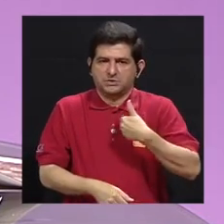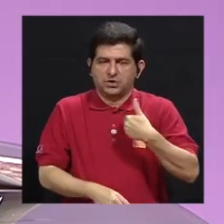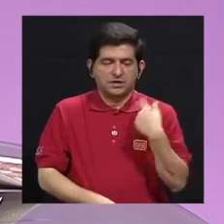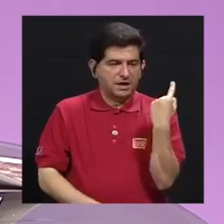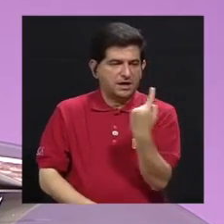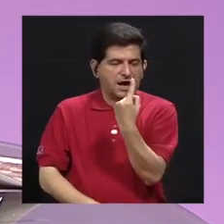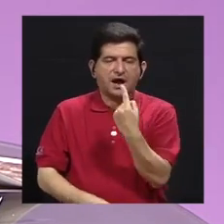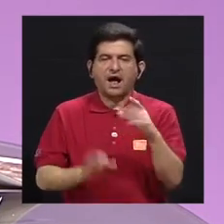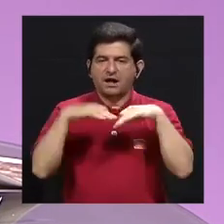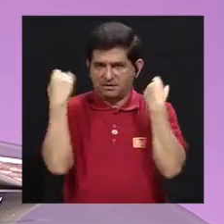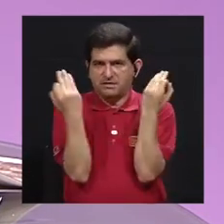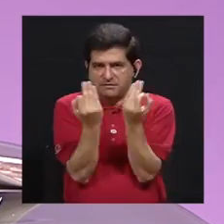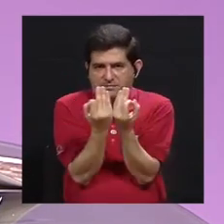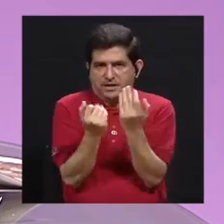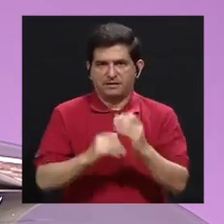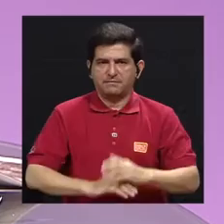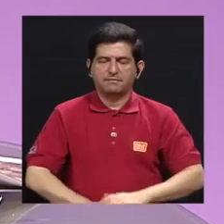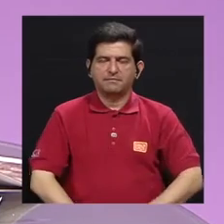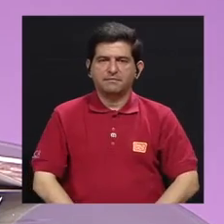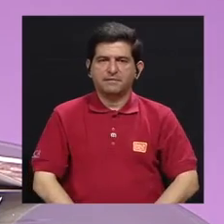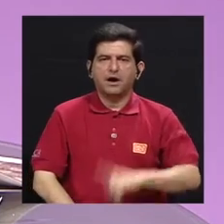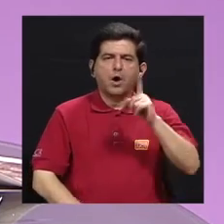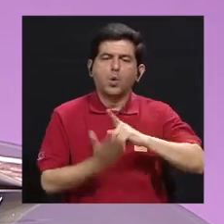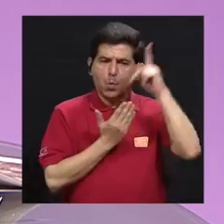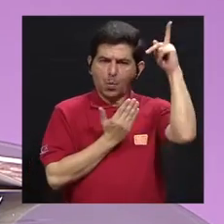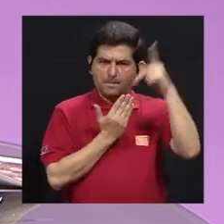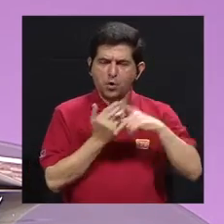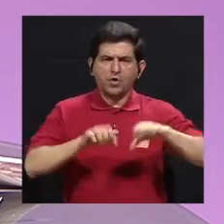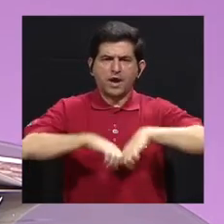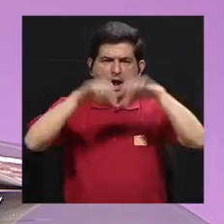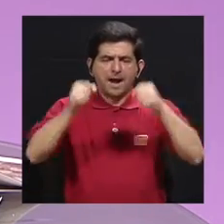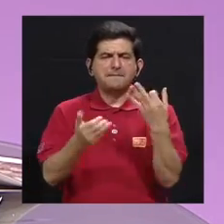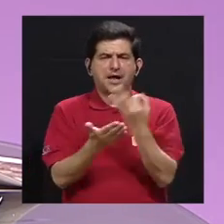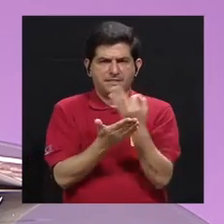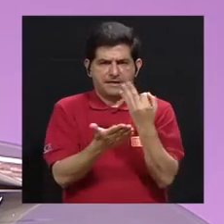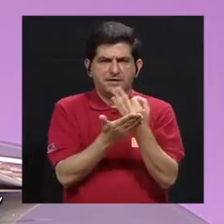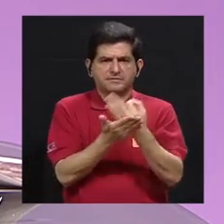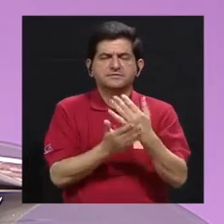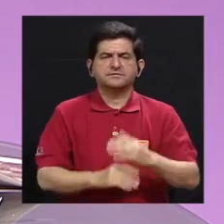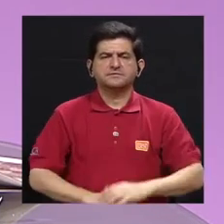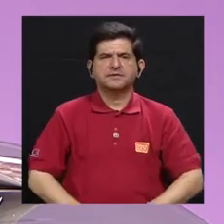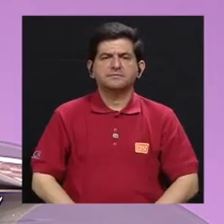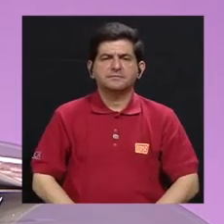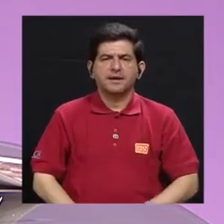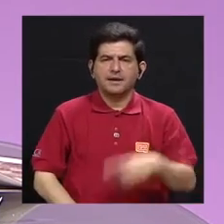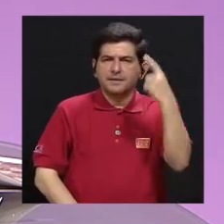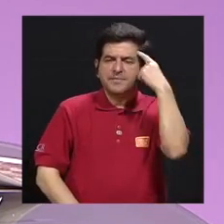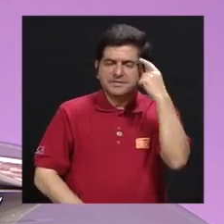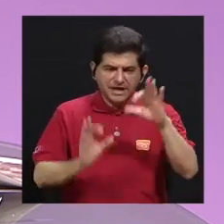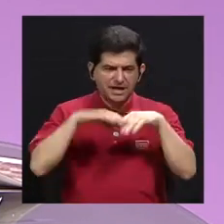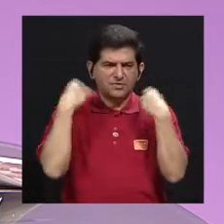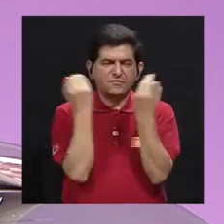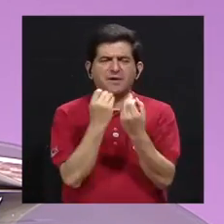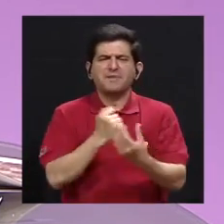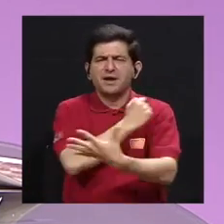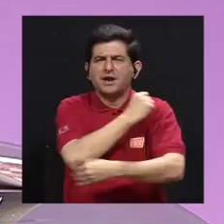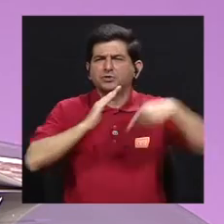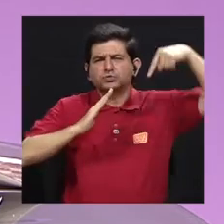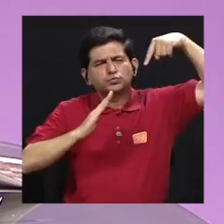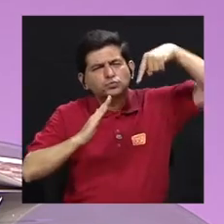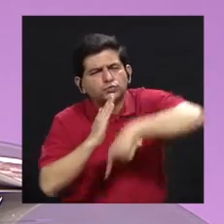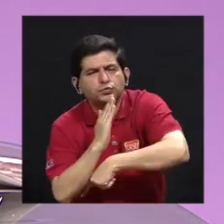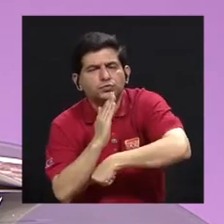cada núcleo familiar un programa del sistema financiero es para las familias de pobreza